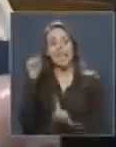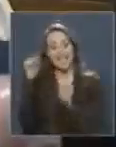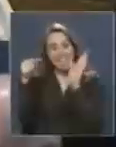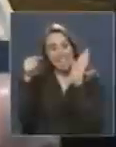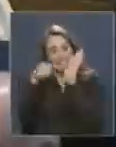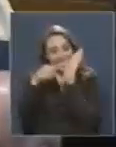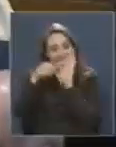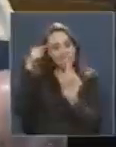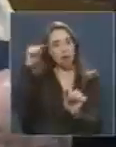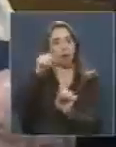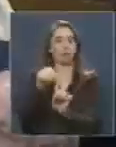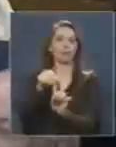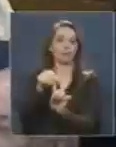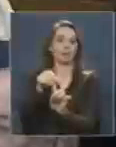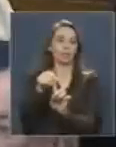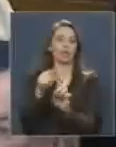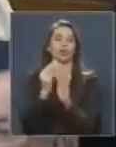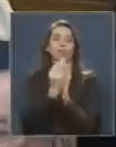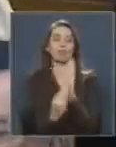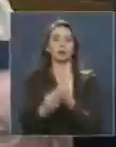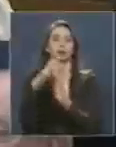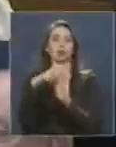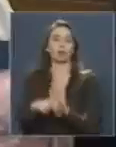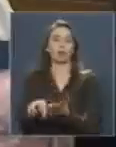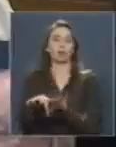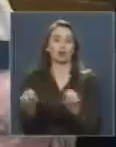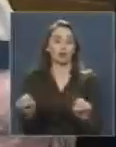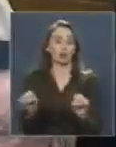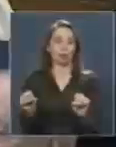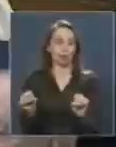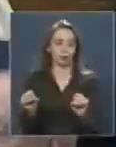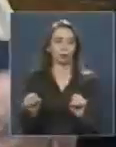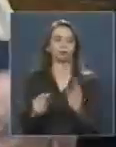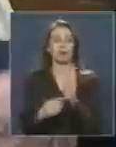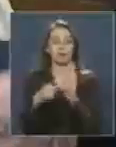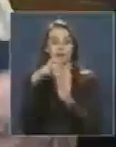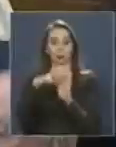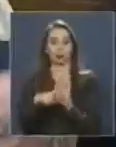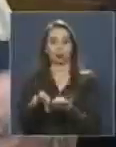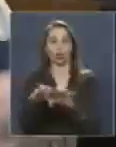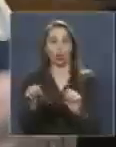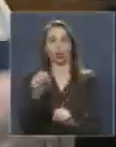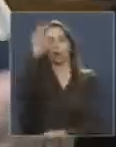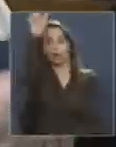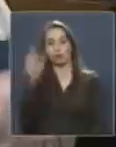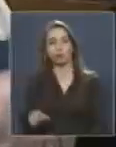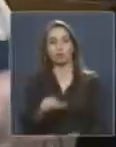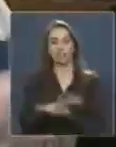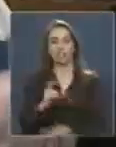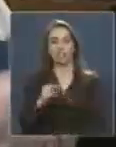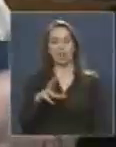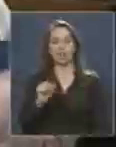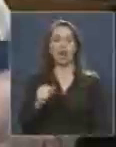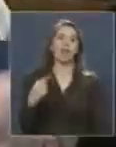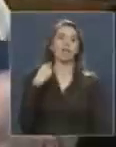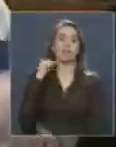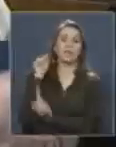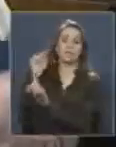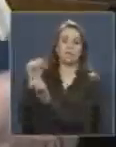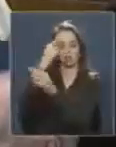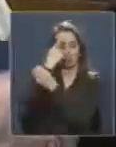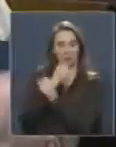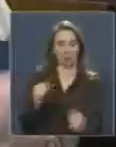que está detrás de este proyecto de acuerdo. En este proyecto de acuerdo, la figura del Che Guevara es víctima de una burda